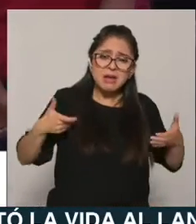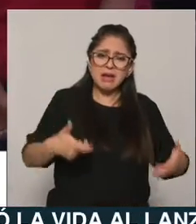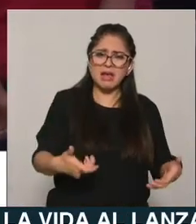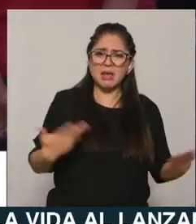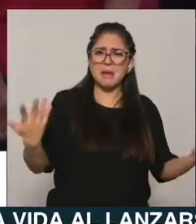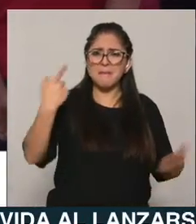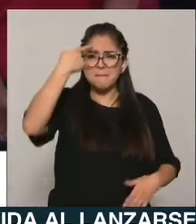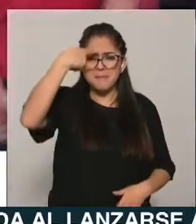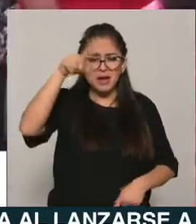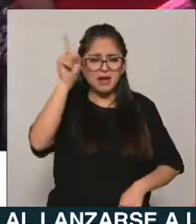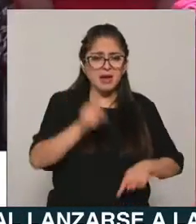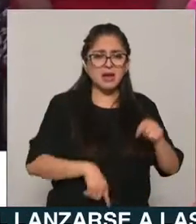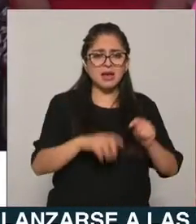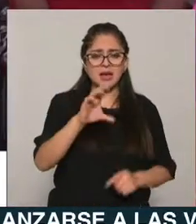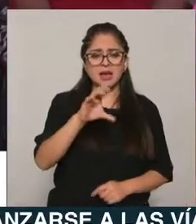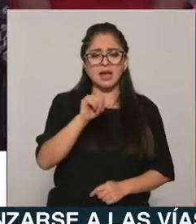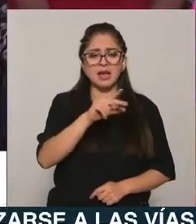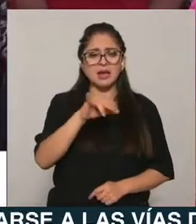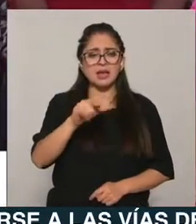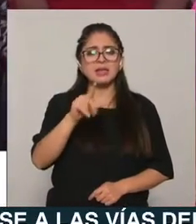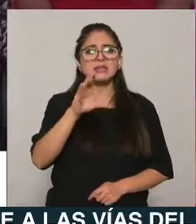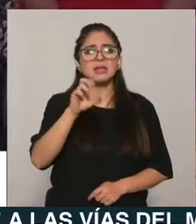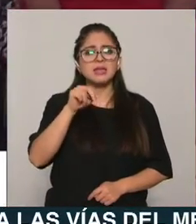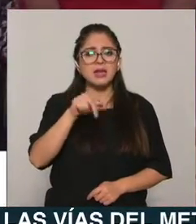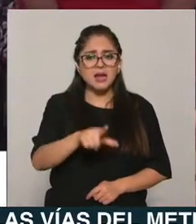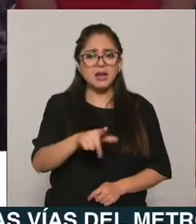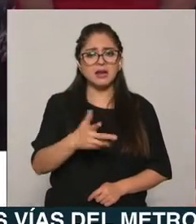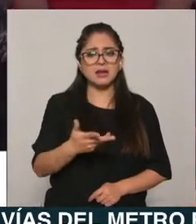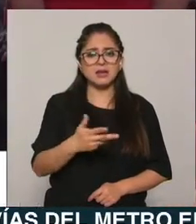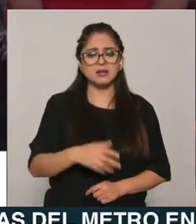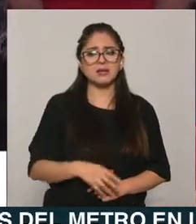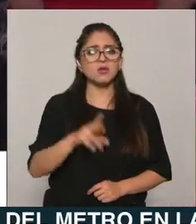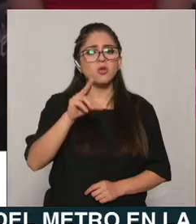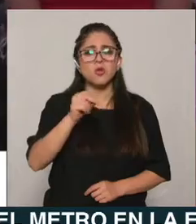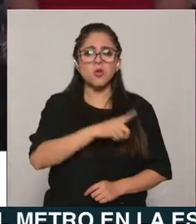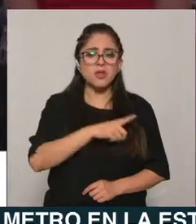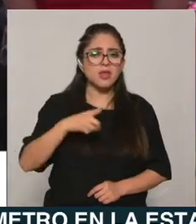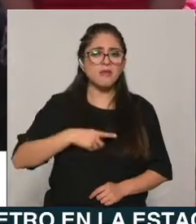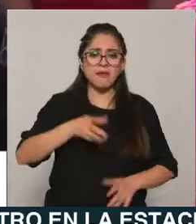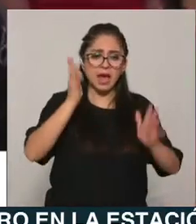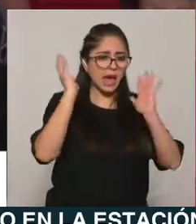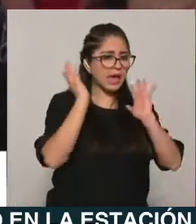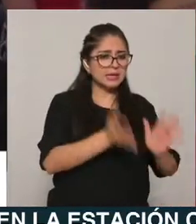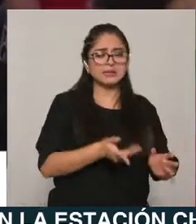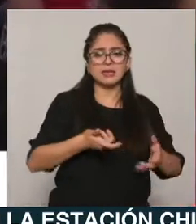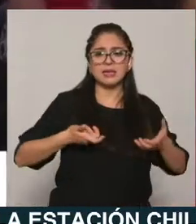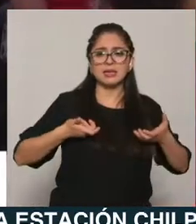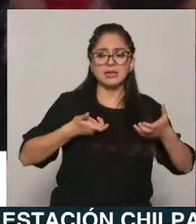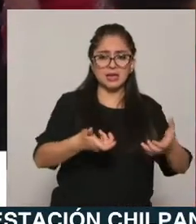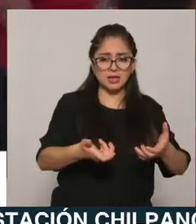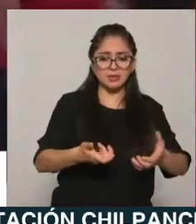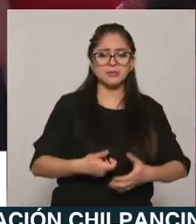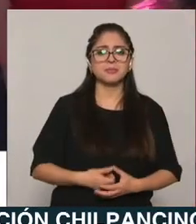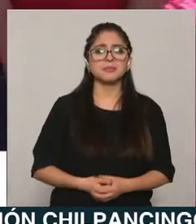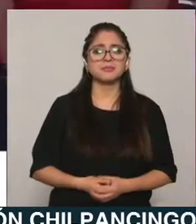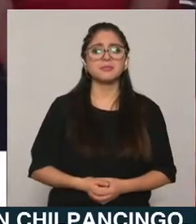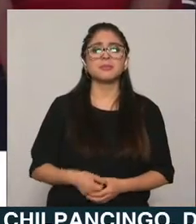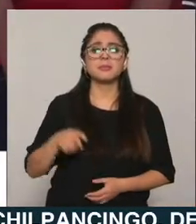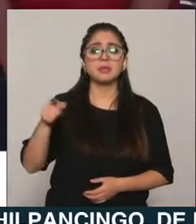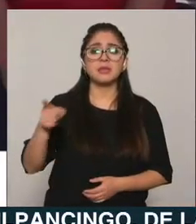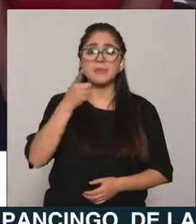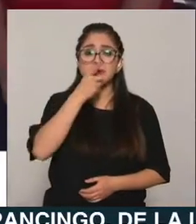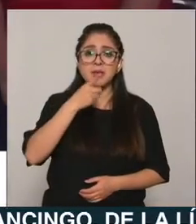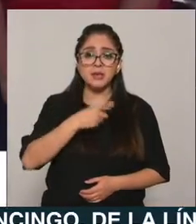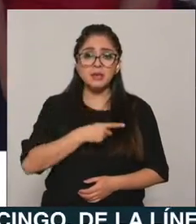entonces carriles centrales, o sea, sin afectar nada de la estructura que ya está en las calles? Ahora también nos están diciendo de que en lugar de que